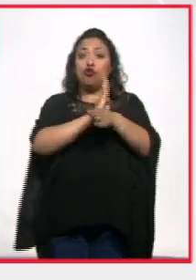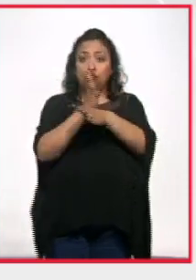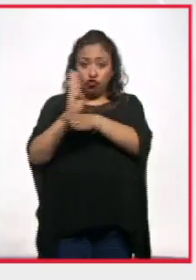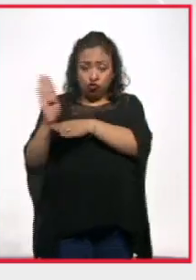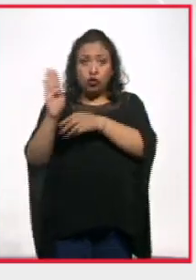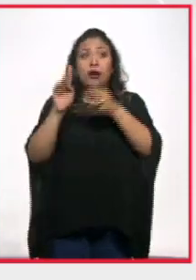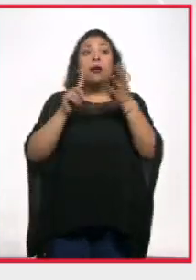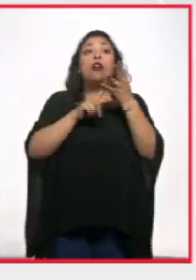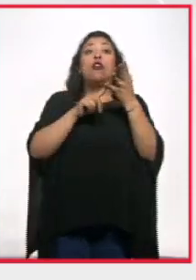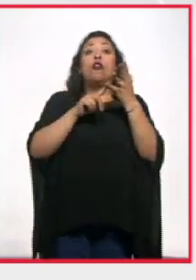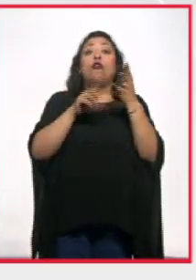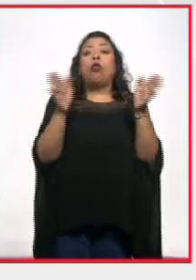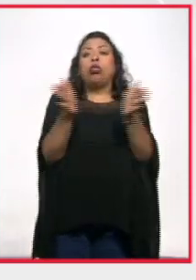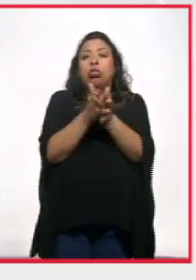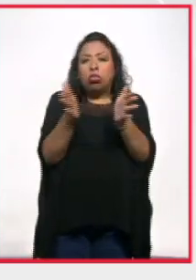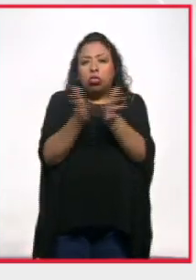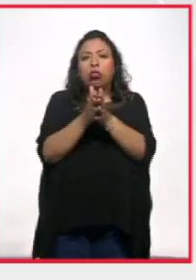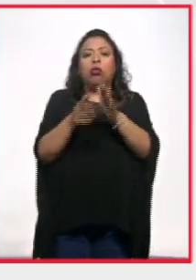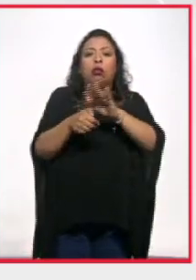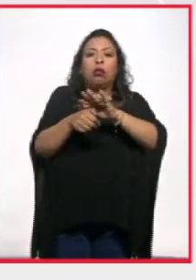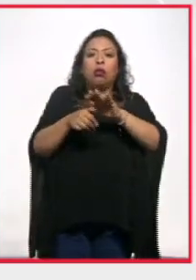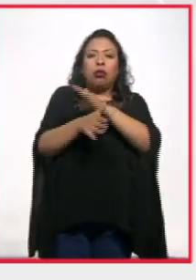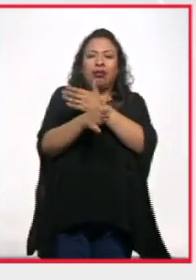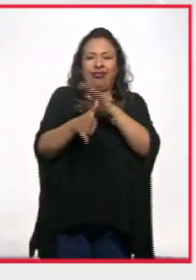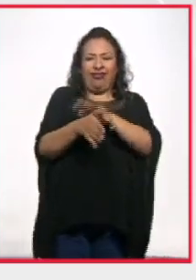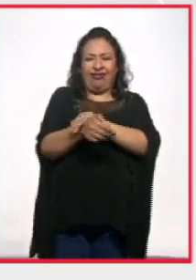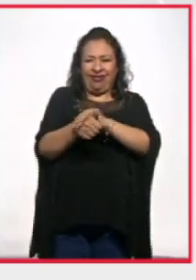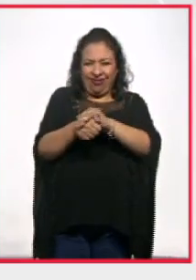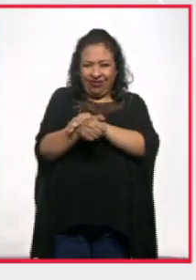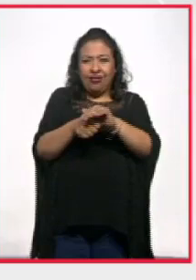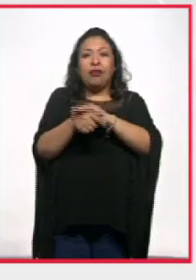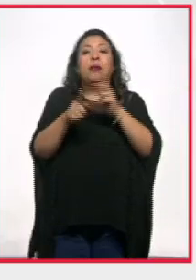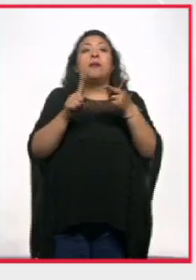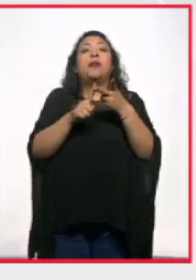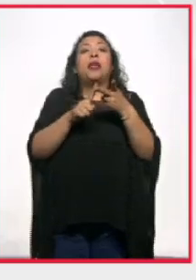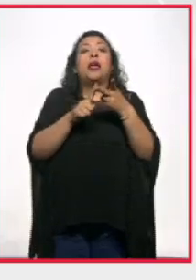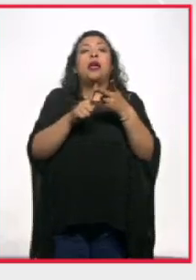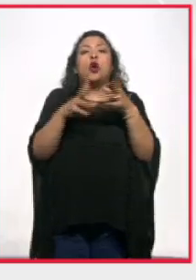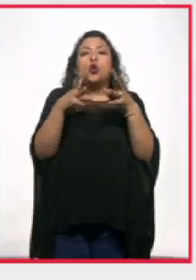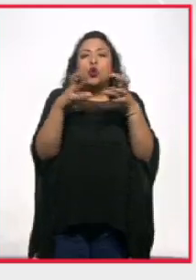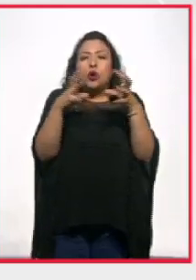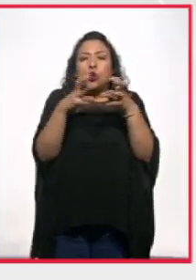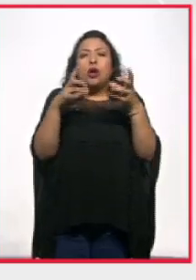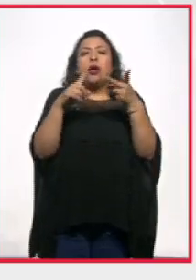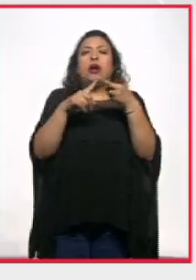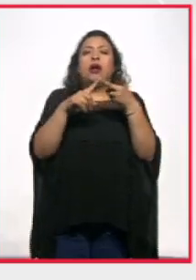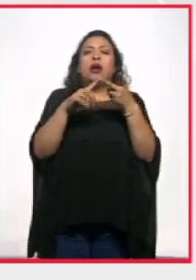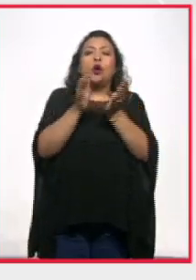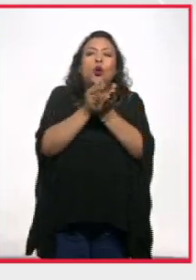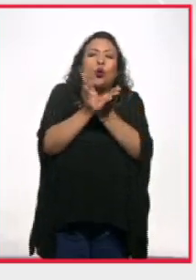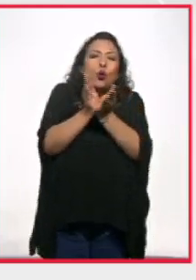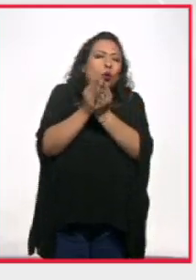hablamos sobre las focas, sobre las tortugas marinas, hablamos sobre esponjas, conchas,